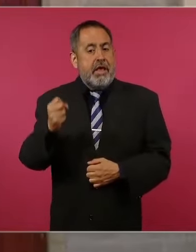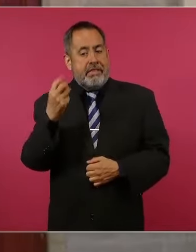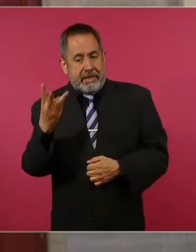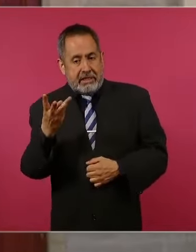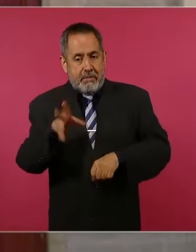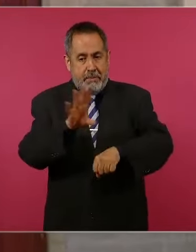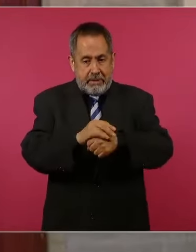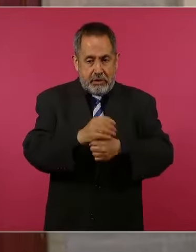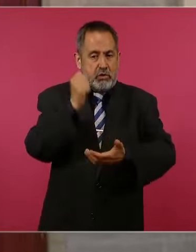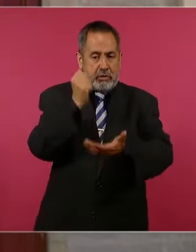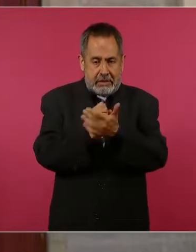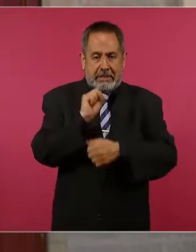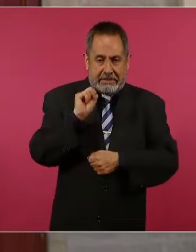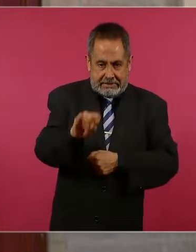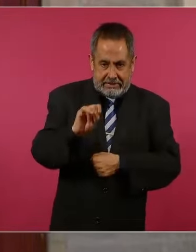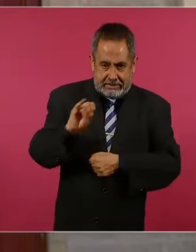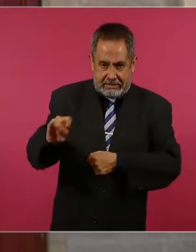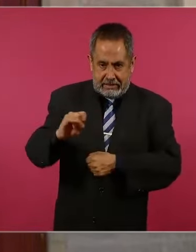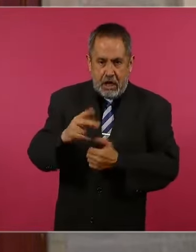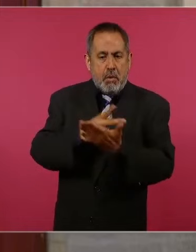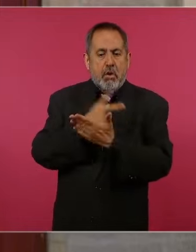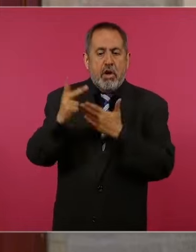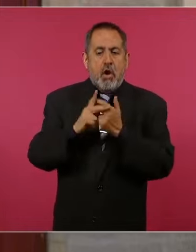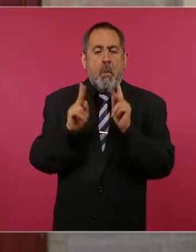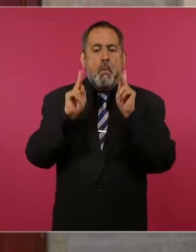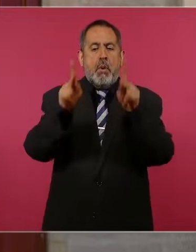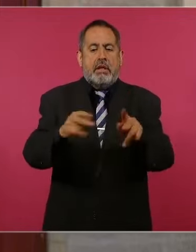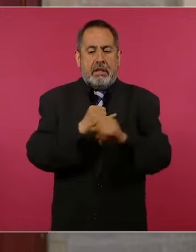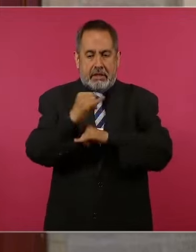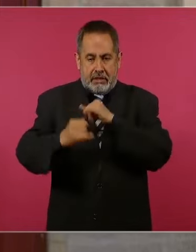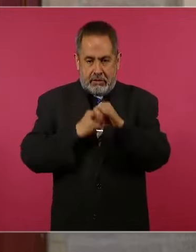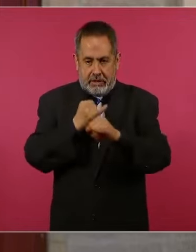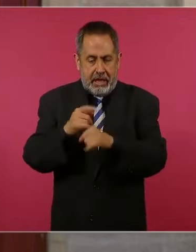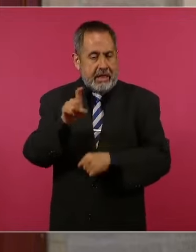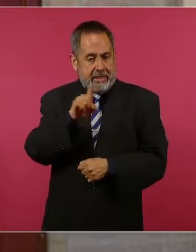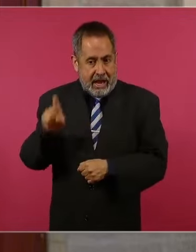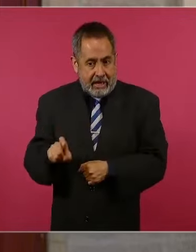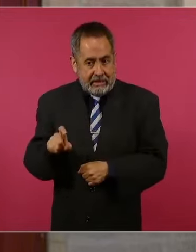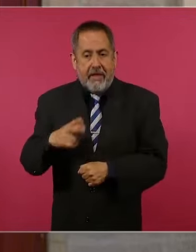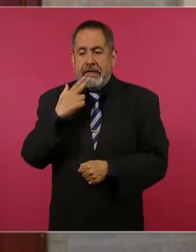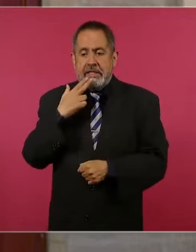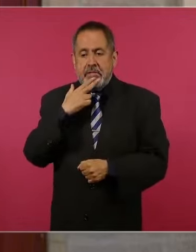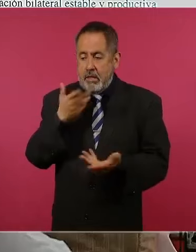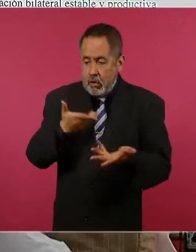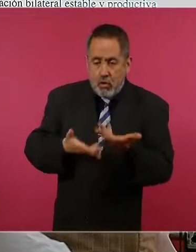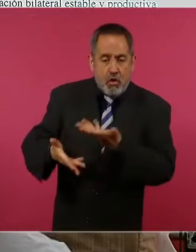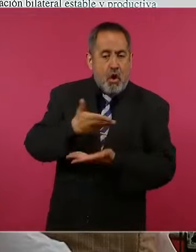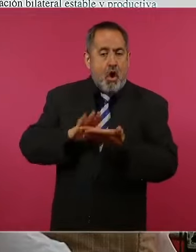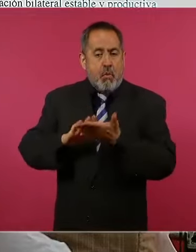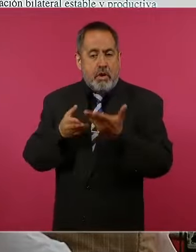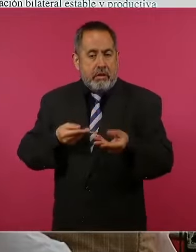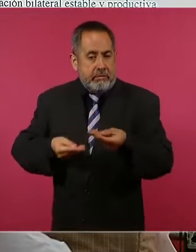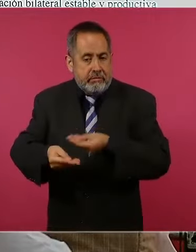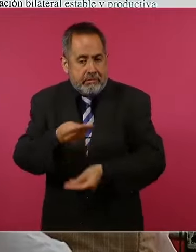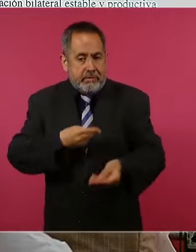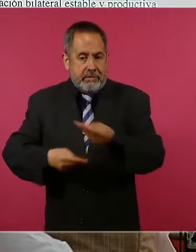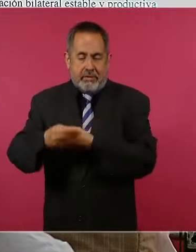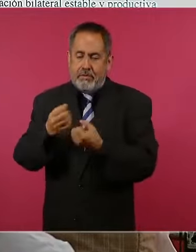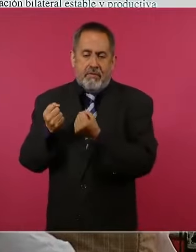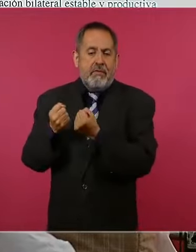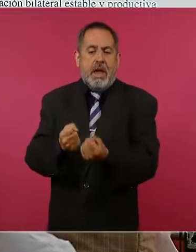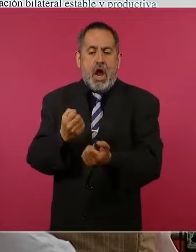permisos presidenciales para proyectos de puentes internacionales en Texas que beneficiarán a las comunidades locales y fortalecerán la